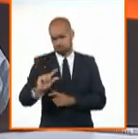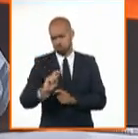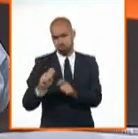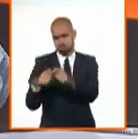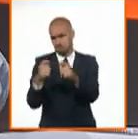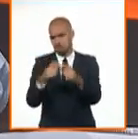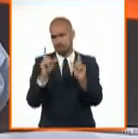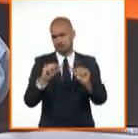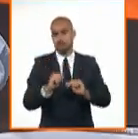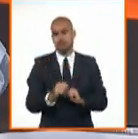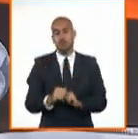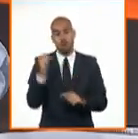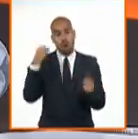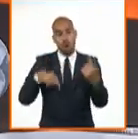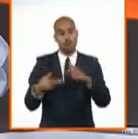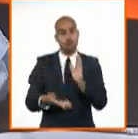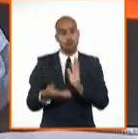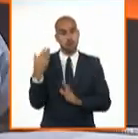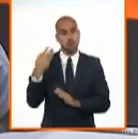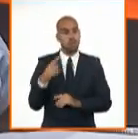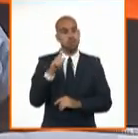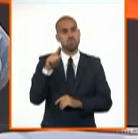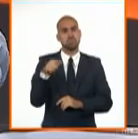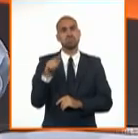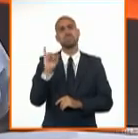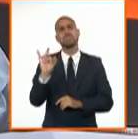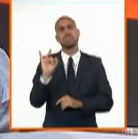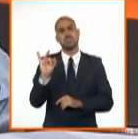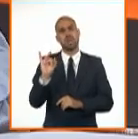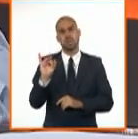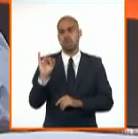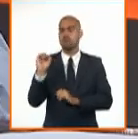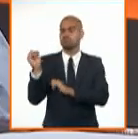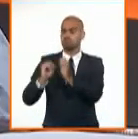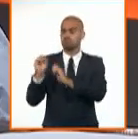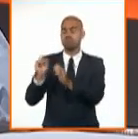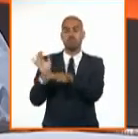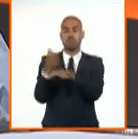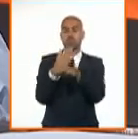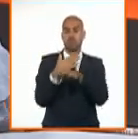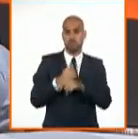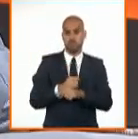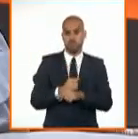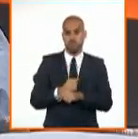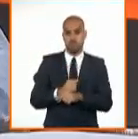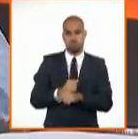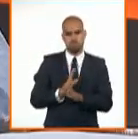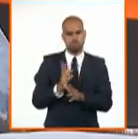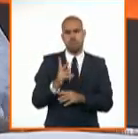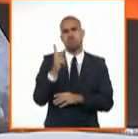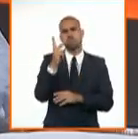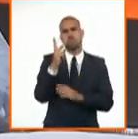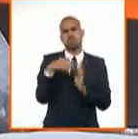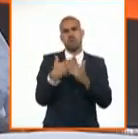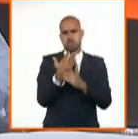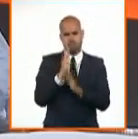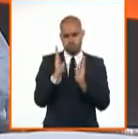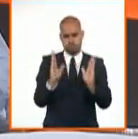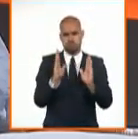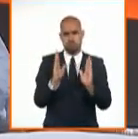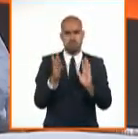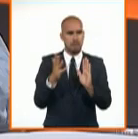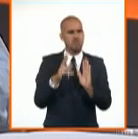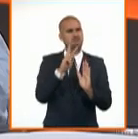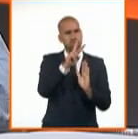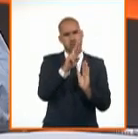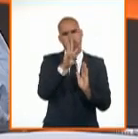1.7 bloques diarios quiere decir que eso cada dos días tenemos un bloque y medio dos bloques casi tres bloques perdón